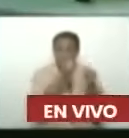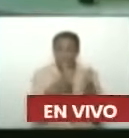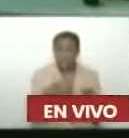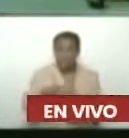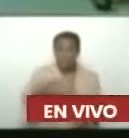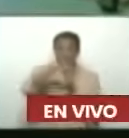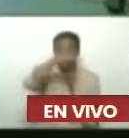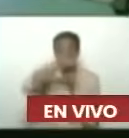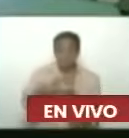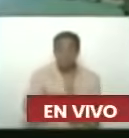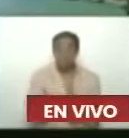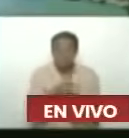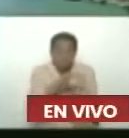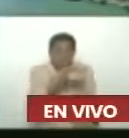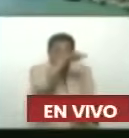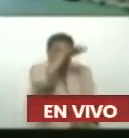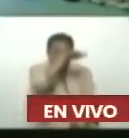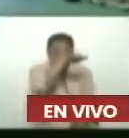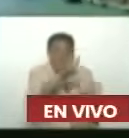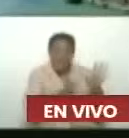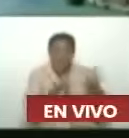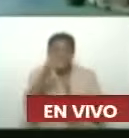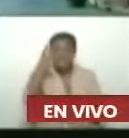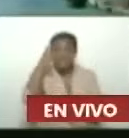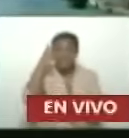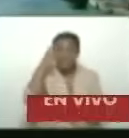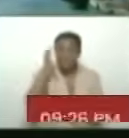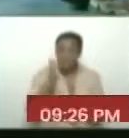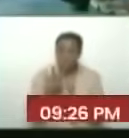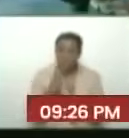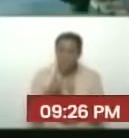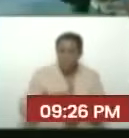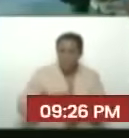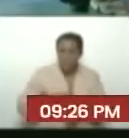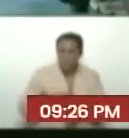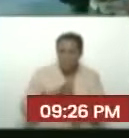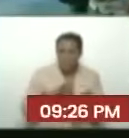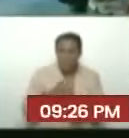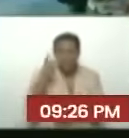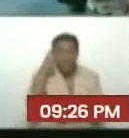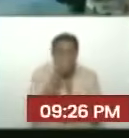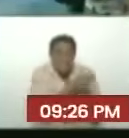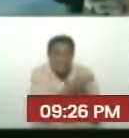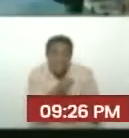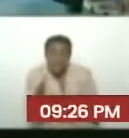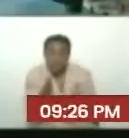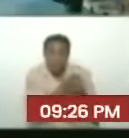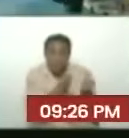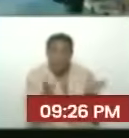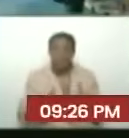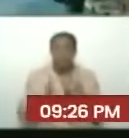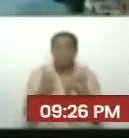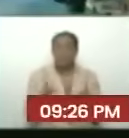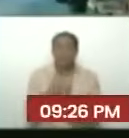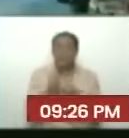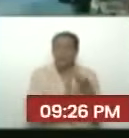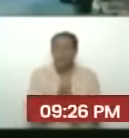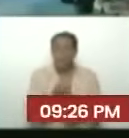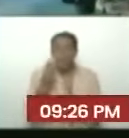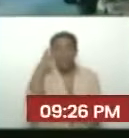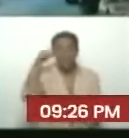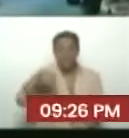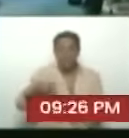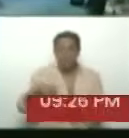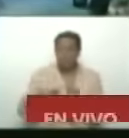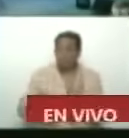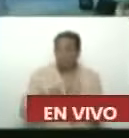gigante. Exacto, es una escultura que debería hacerse en 15 días, más o menos, aproximadamente, y yo decidí hacerla el día de hoy